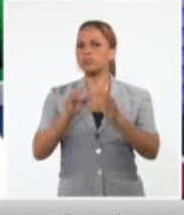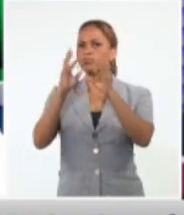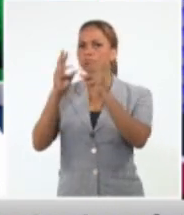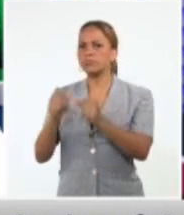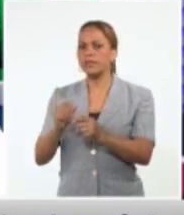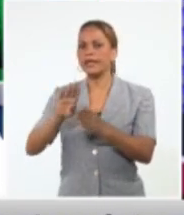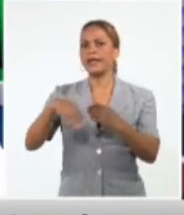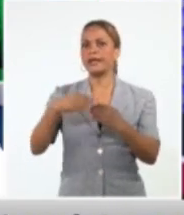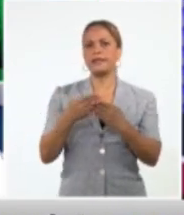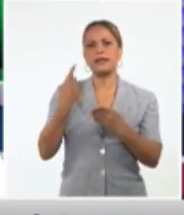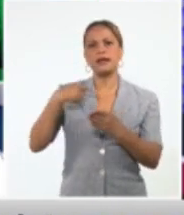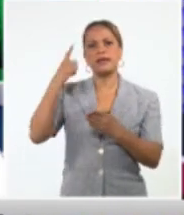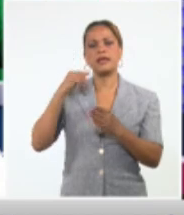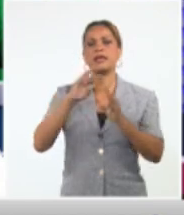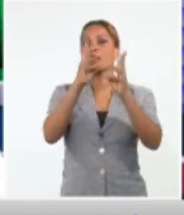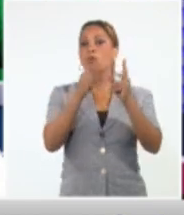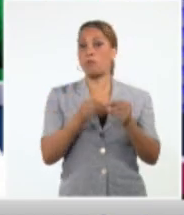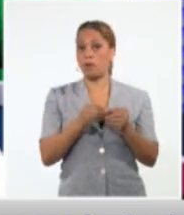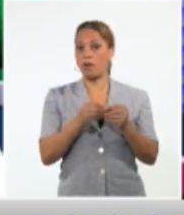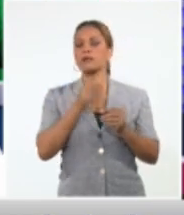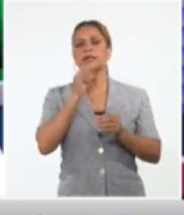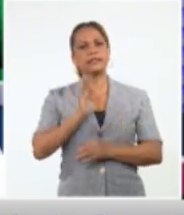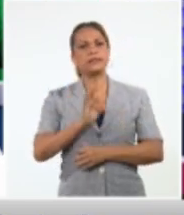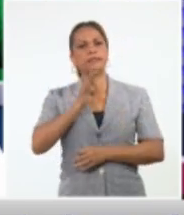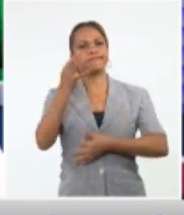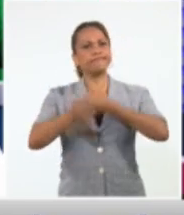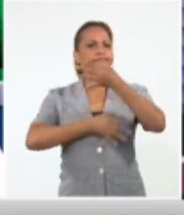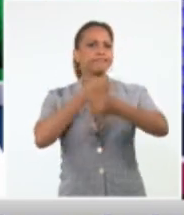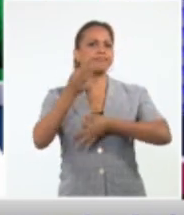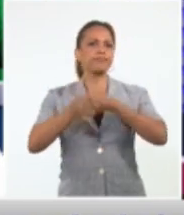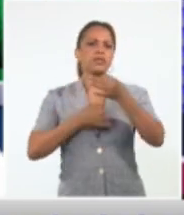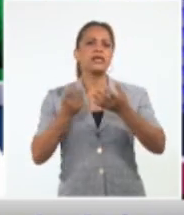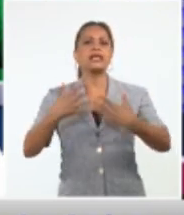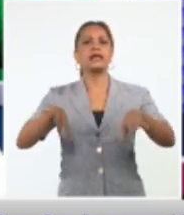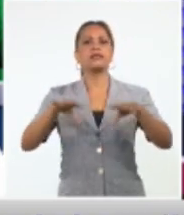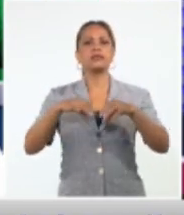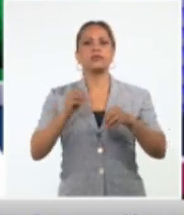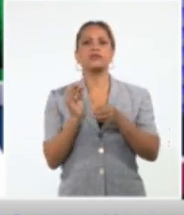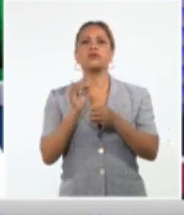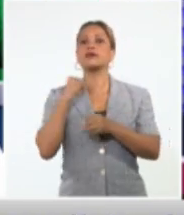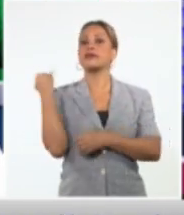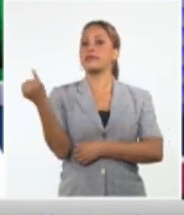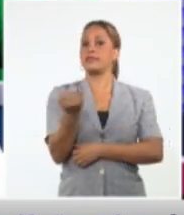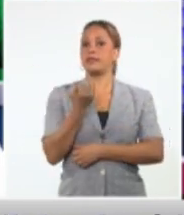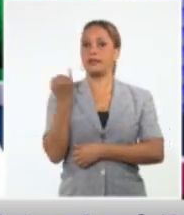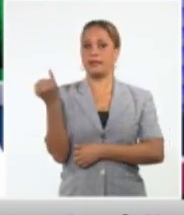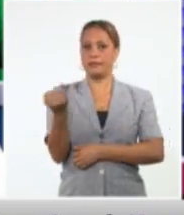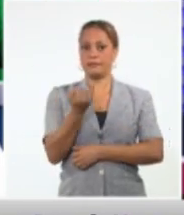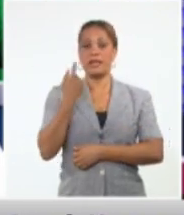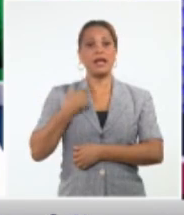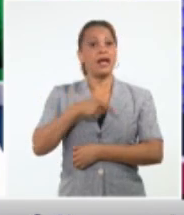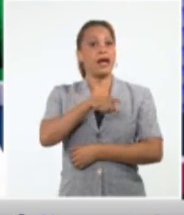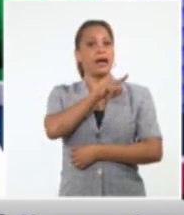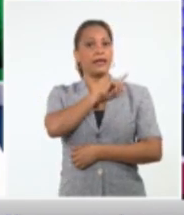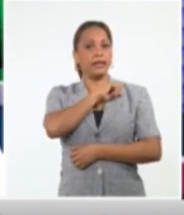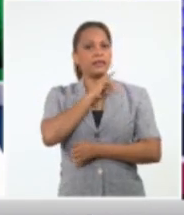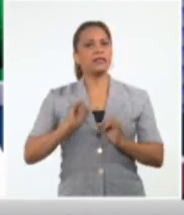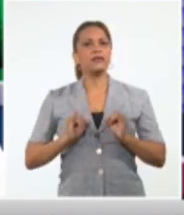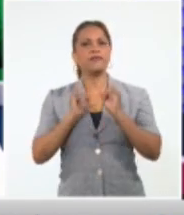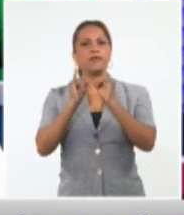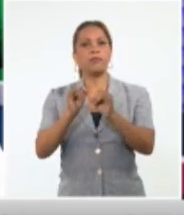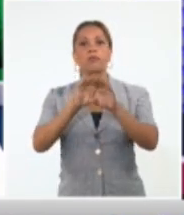y los acumulados, como siempre hago, de la situación internacional. Ayer, diagnosticados en